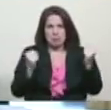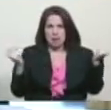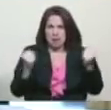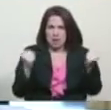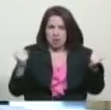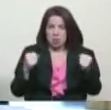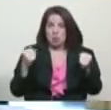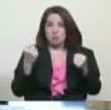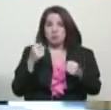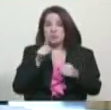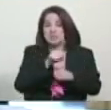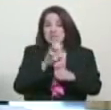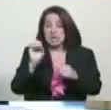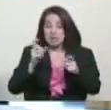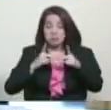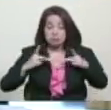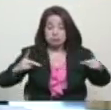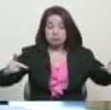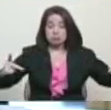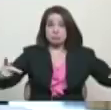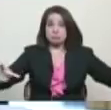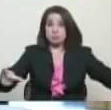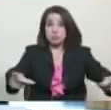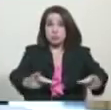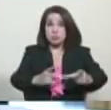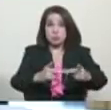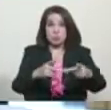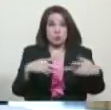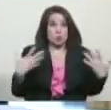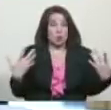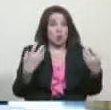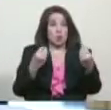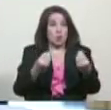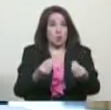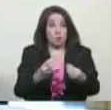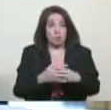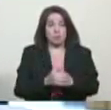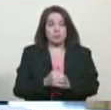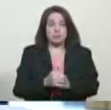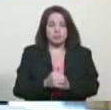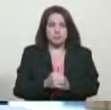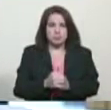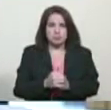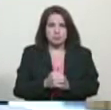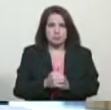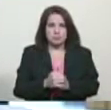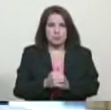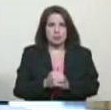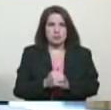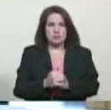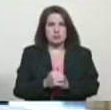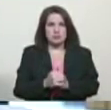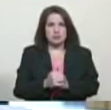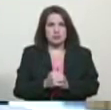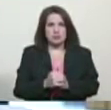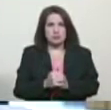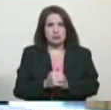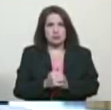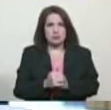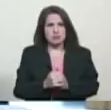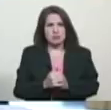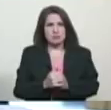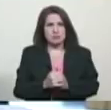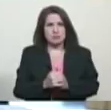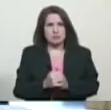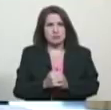invernaderos Calas, conocidos como Antorius, igualmente. Y